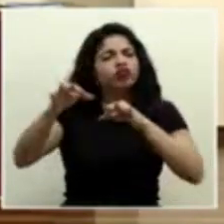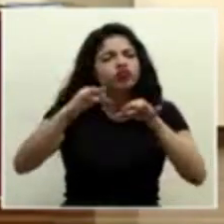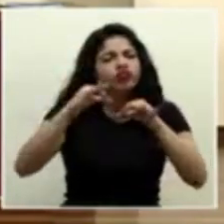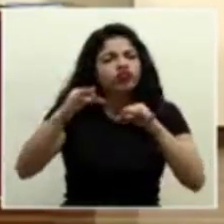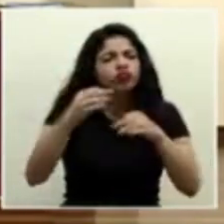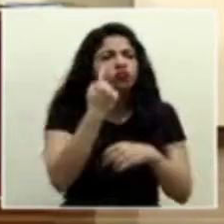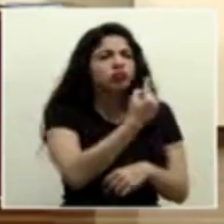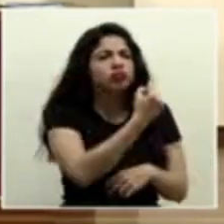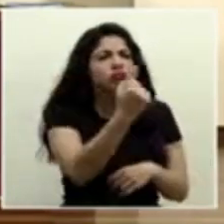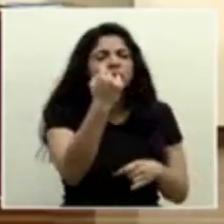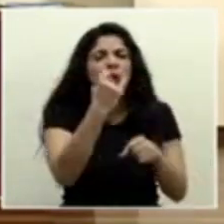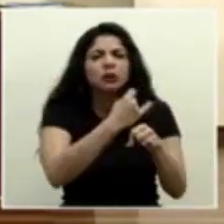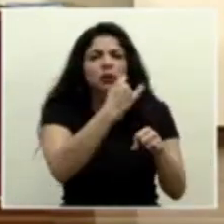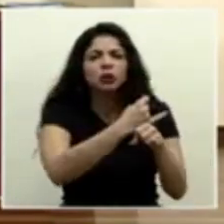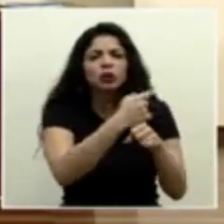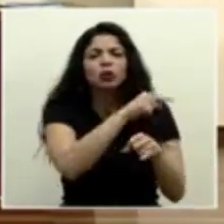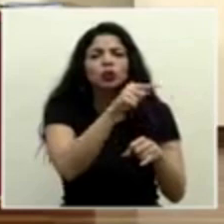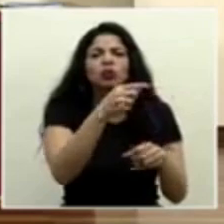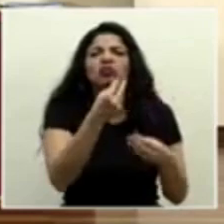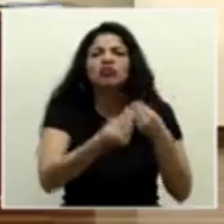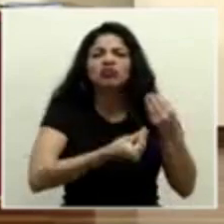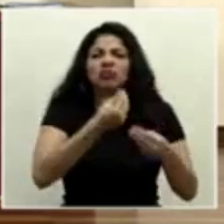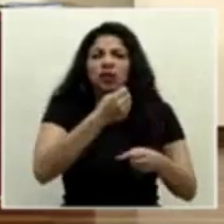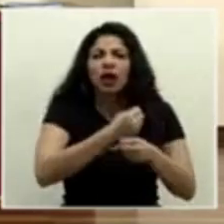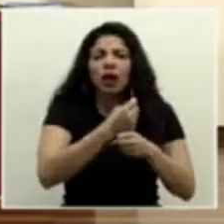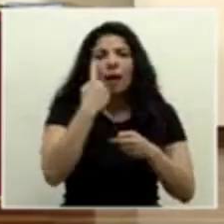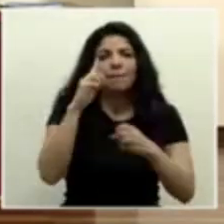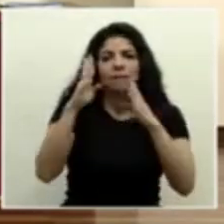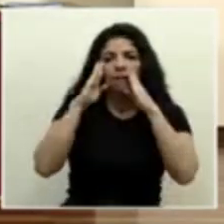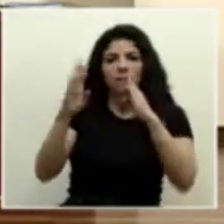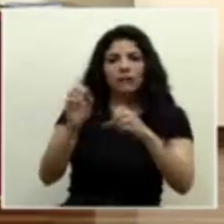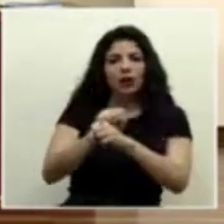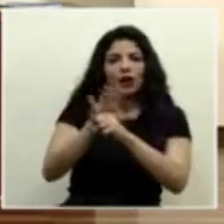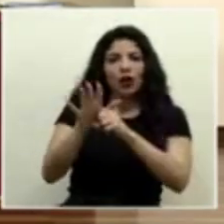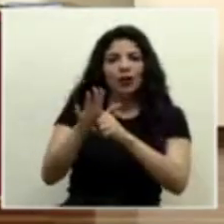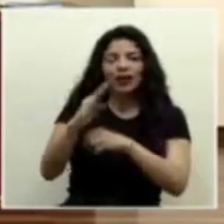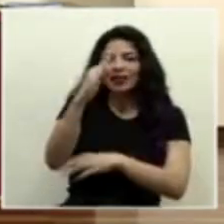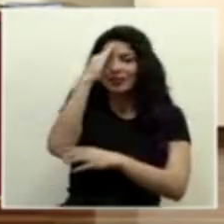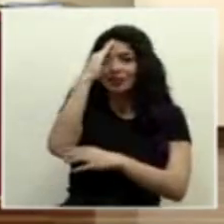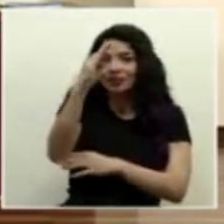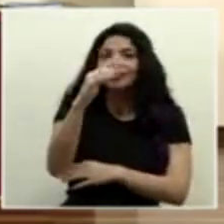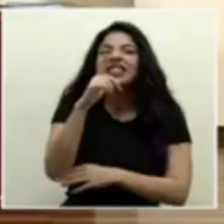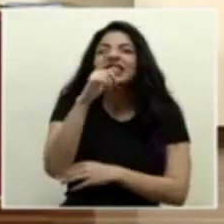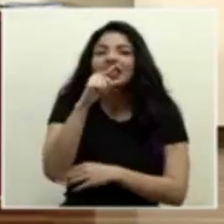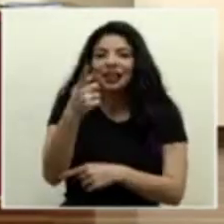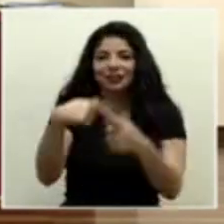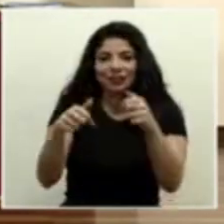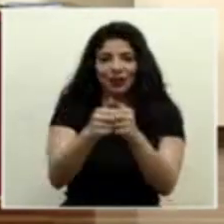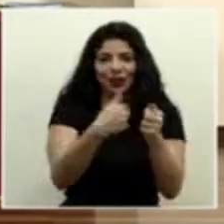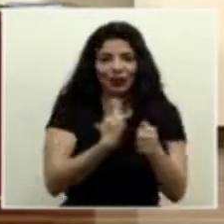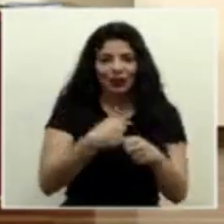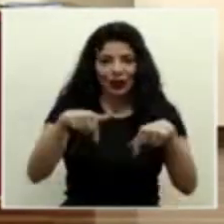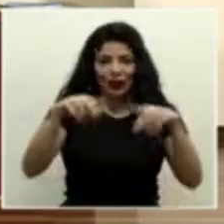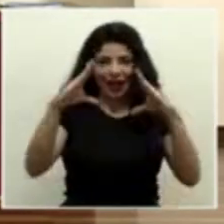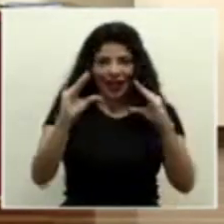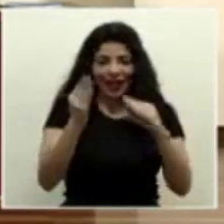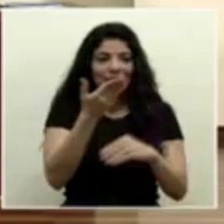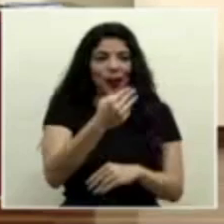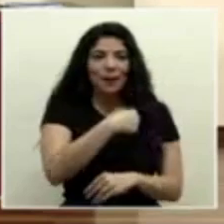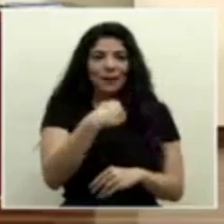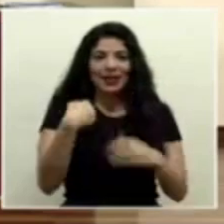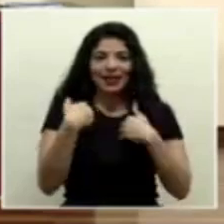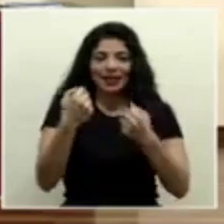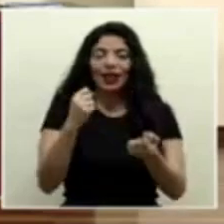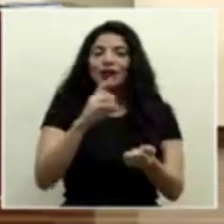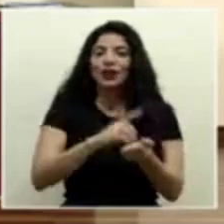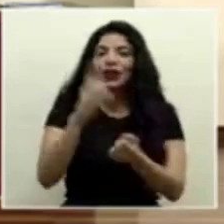institucional que se realiza para enfrentar el COVID-19. Saludamos a quienes nos acompañan esta tarde, al ministro de Salud, el